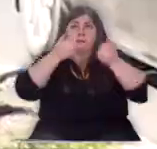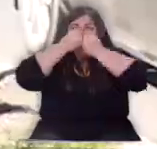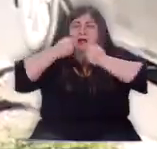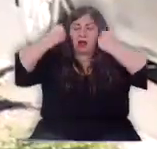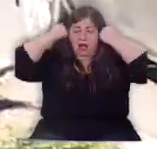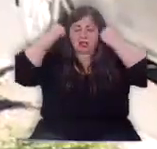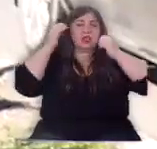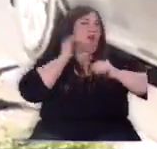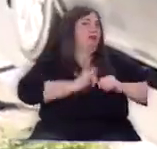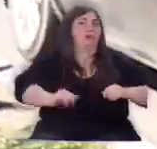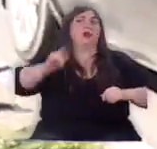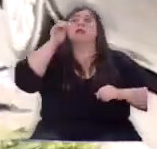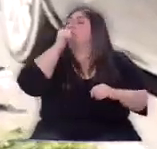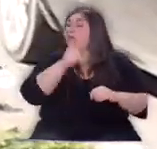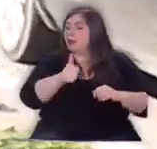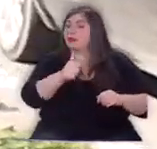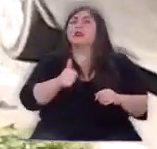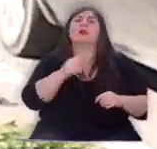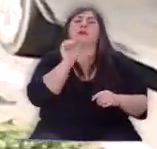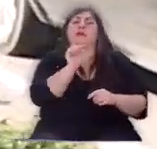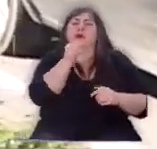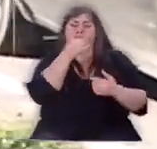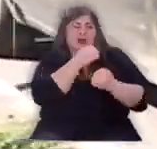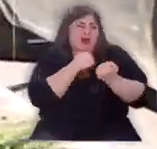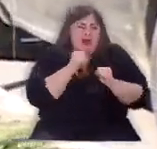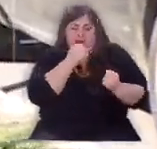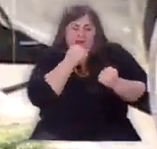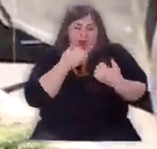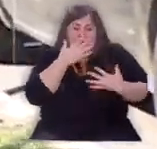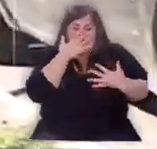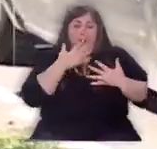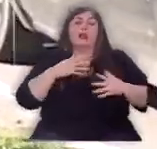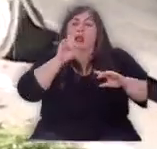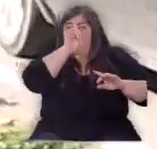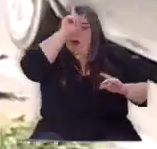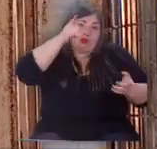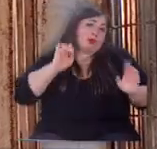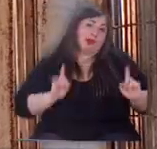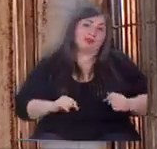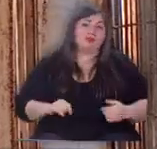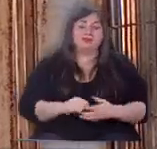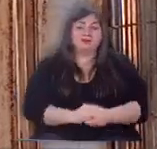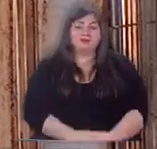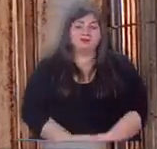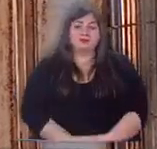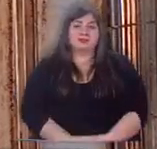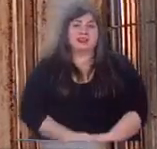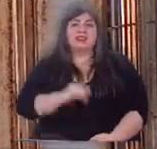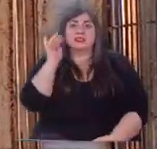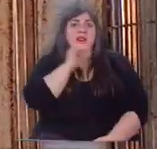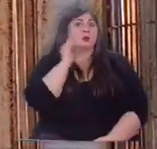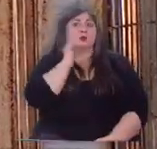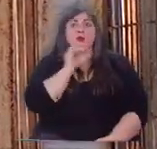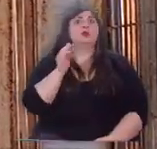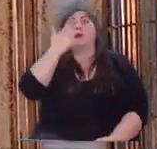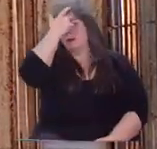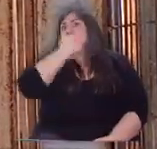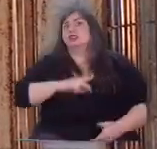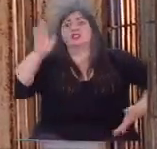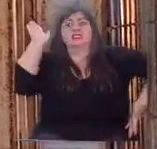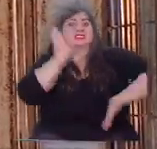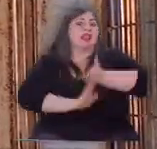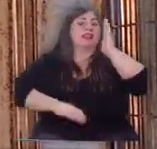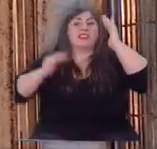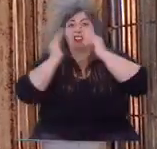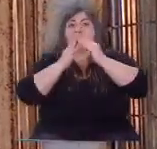día. Bien, un poquito incómodo, pero hay que acostumbrarse. Esta utilización debe ser de que cada vez que la persona salga de